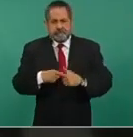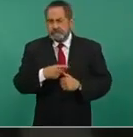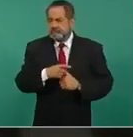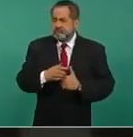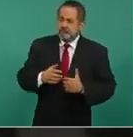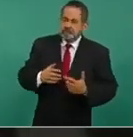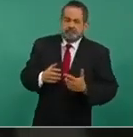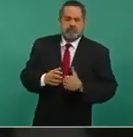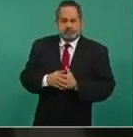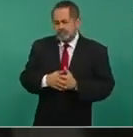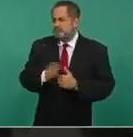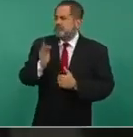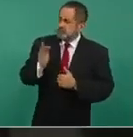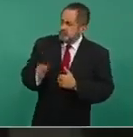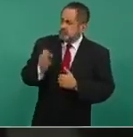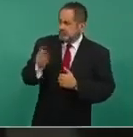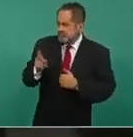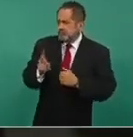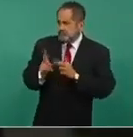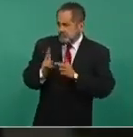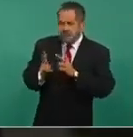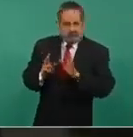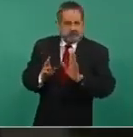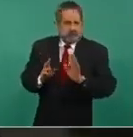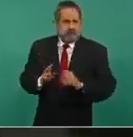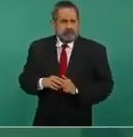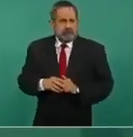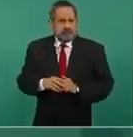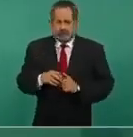Ella aceptó ayudar. Gracias.